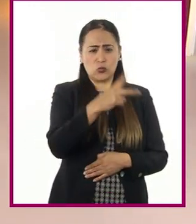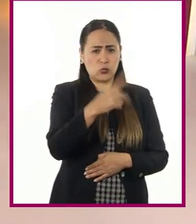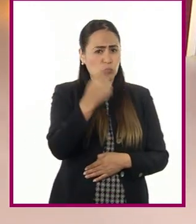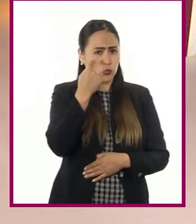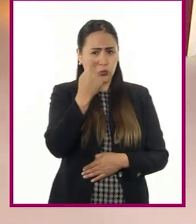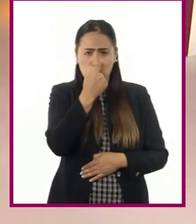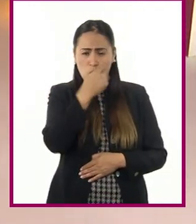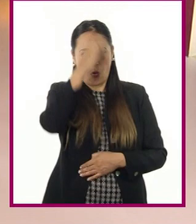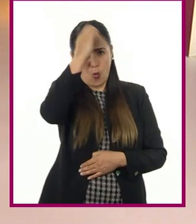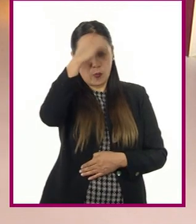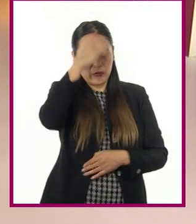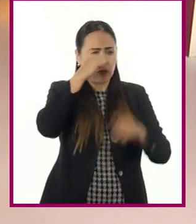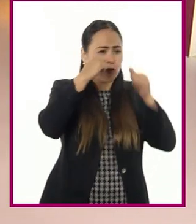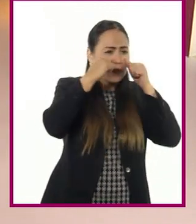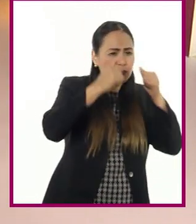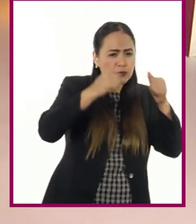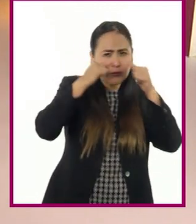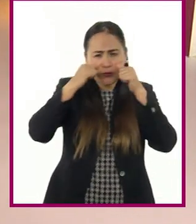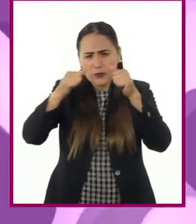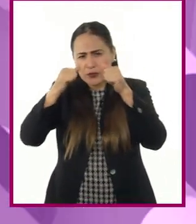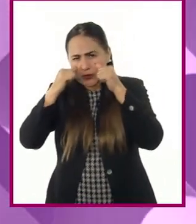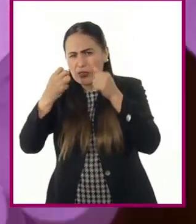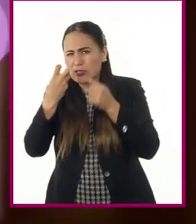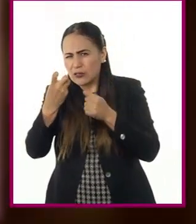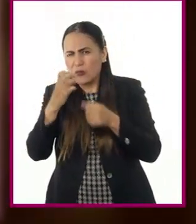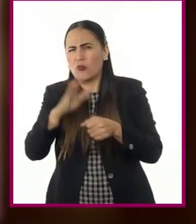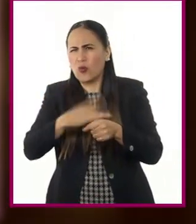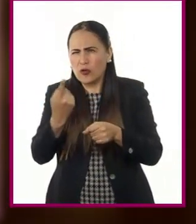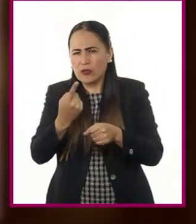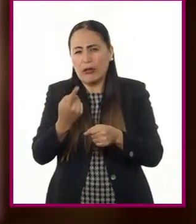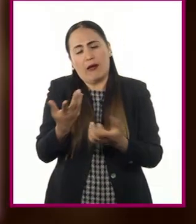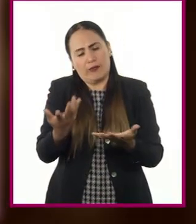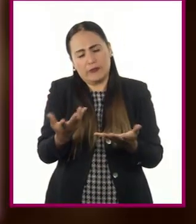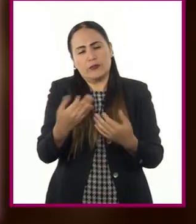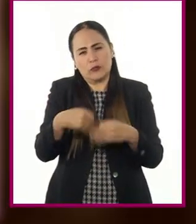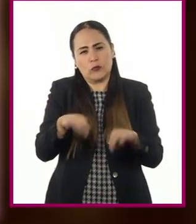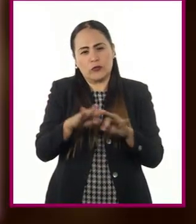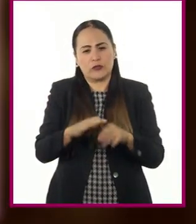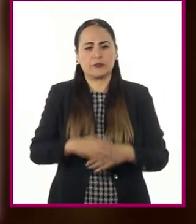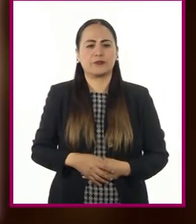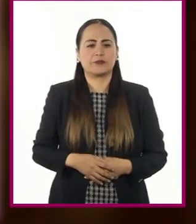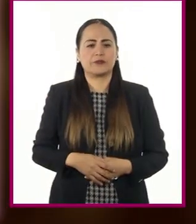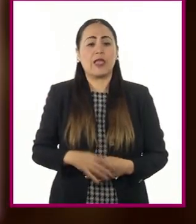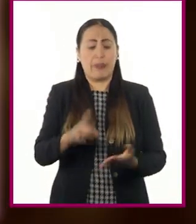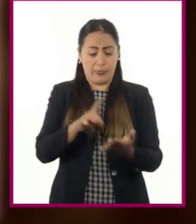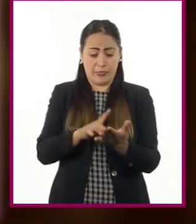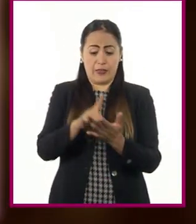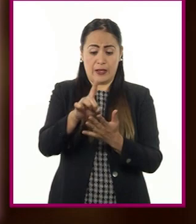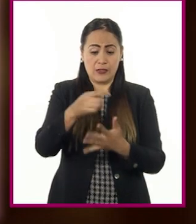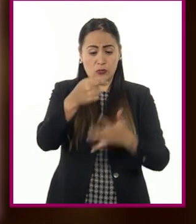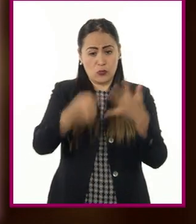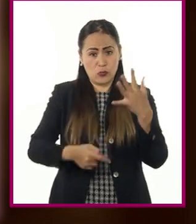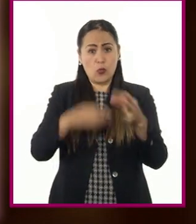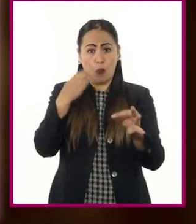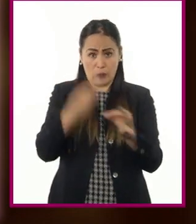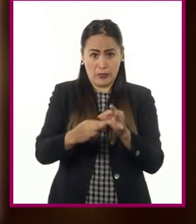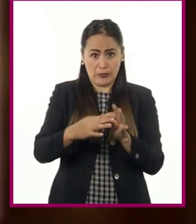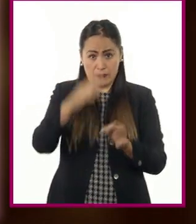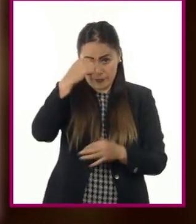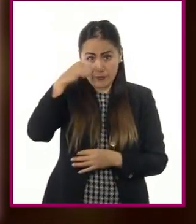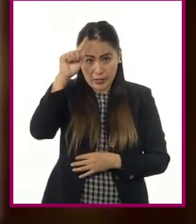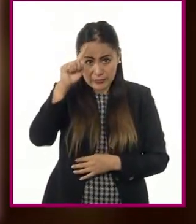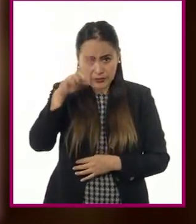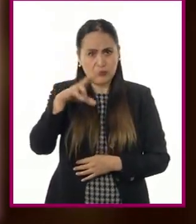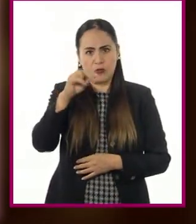vista y necesidades de otras personas. El ejercicio de un derecho no es algo simple, porque cada vez que hacemos uso de